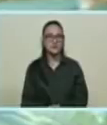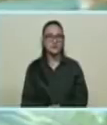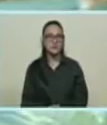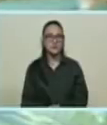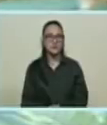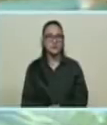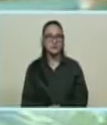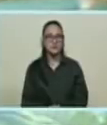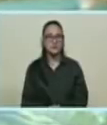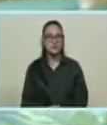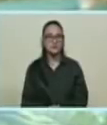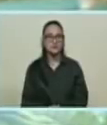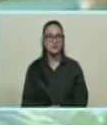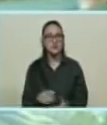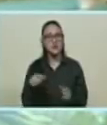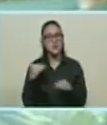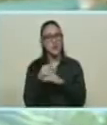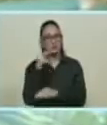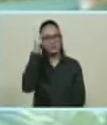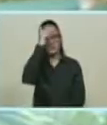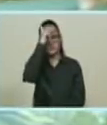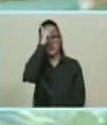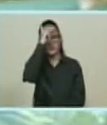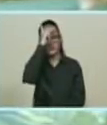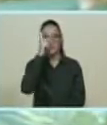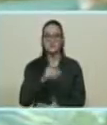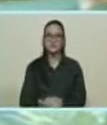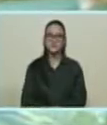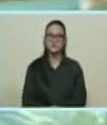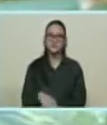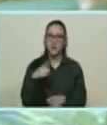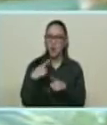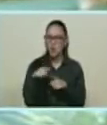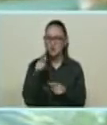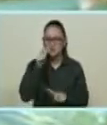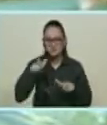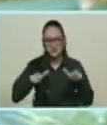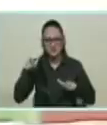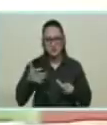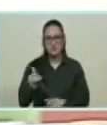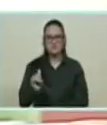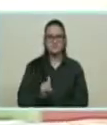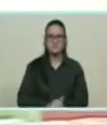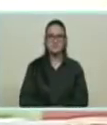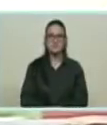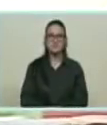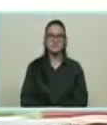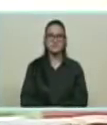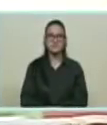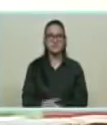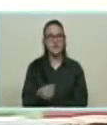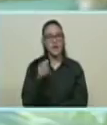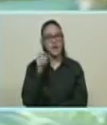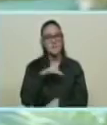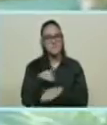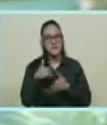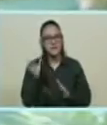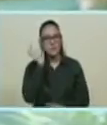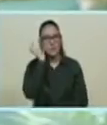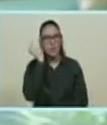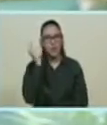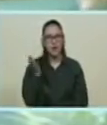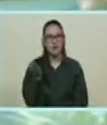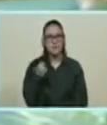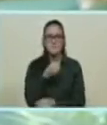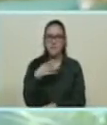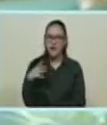Igual Tarek y muchos otros compañeros y compañeras. Blanca, Cao.